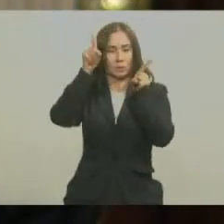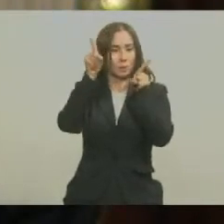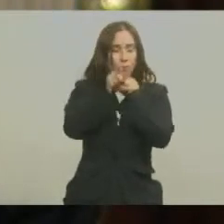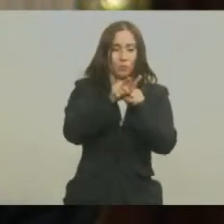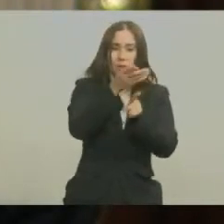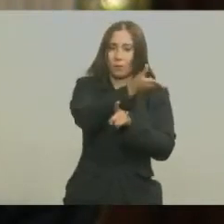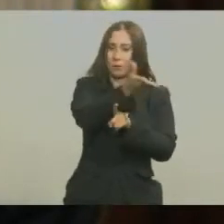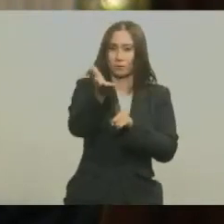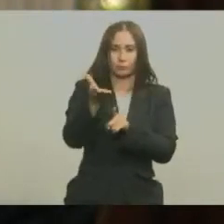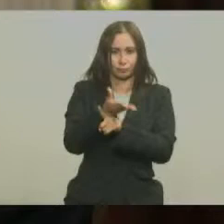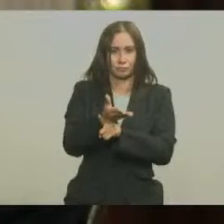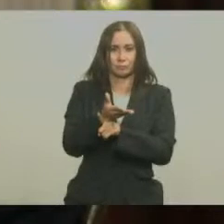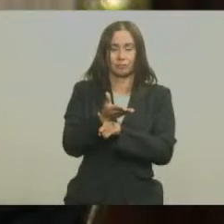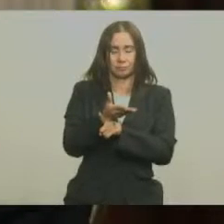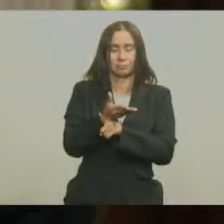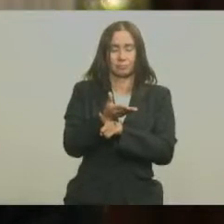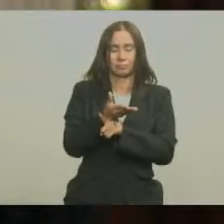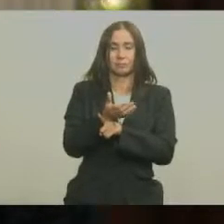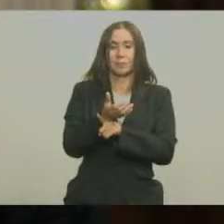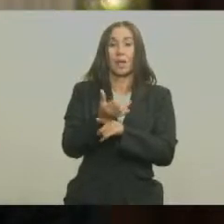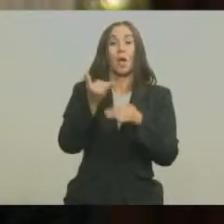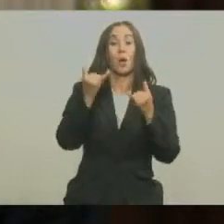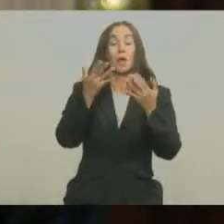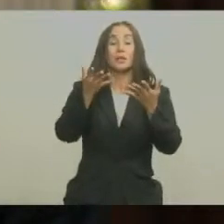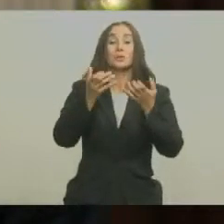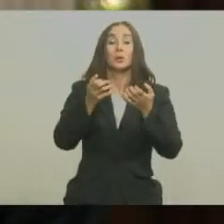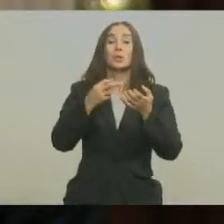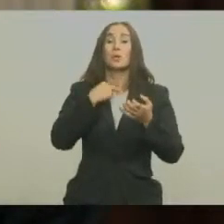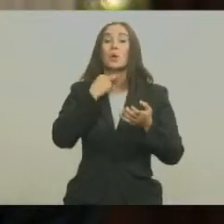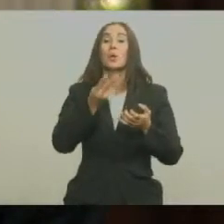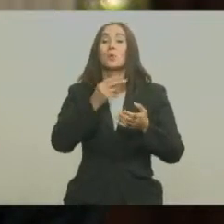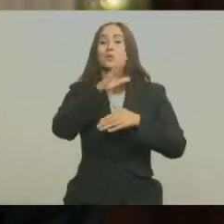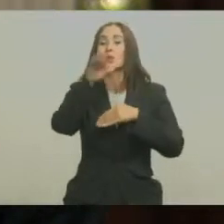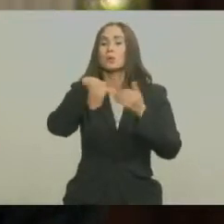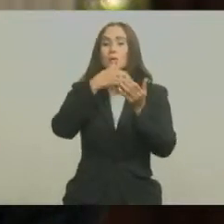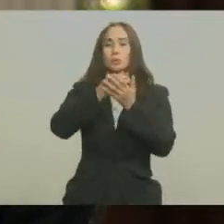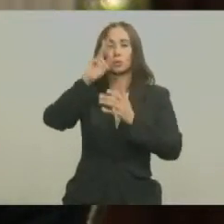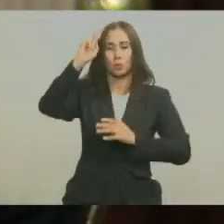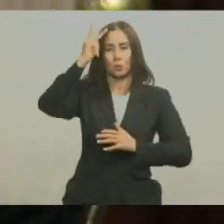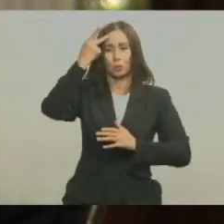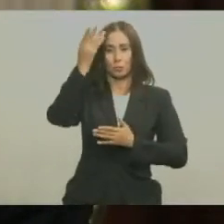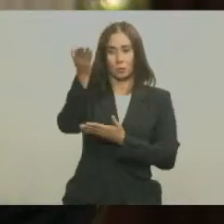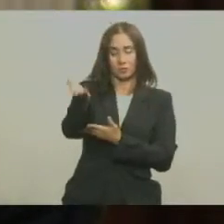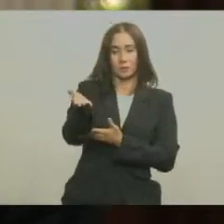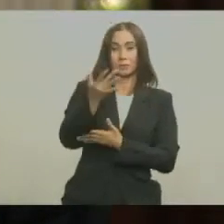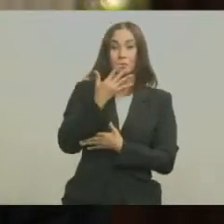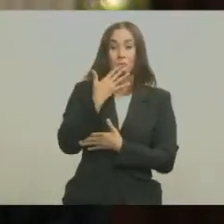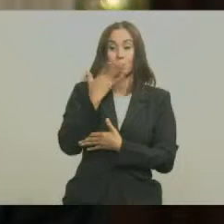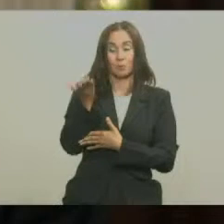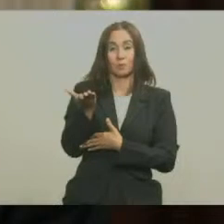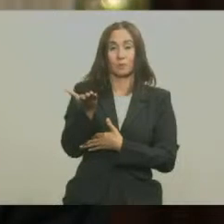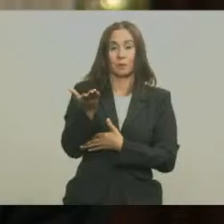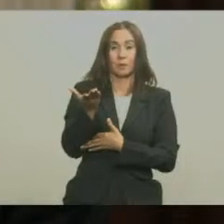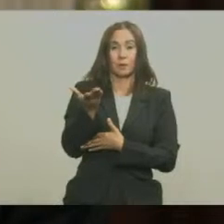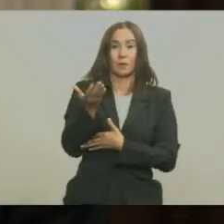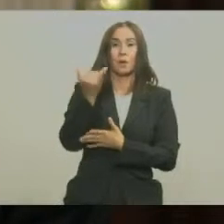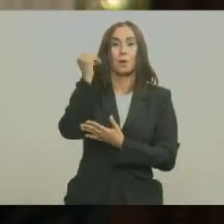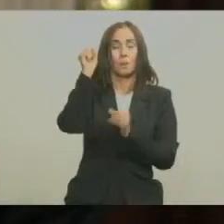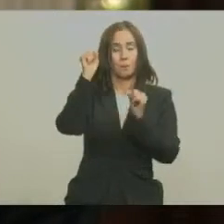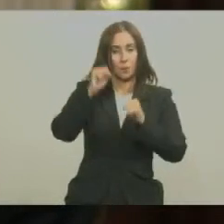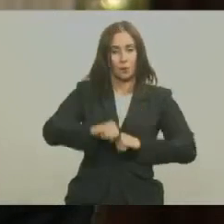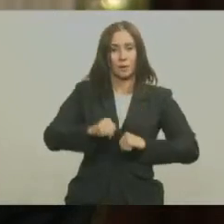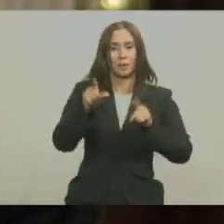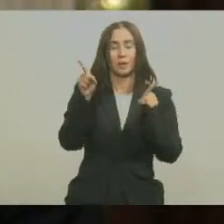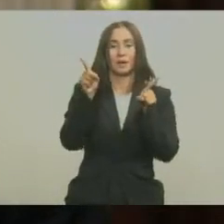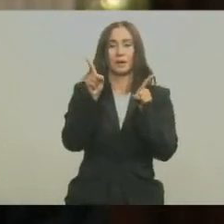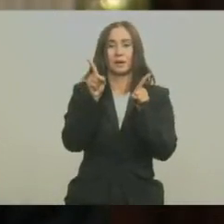quiero que los voceros de cada partido, de cada bancada que hay en el Congreso, puedan